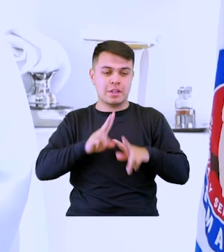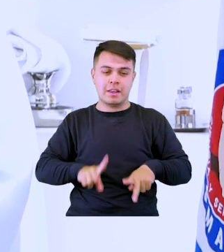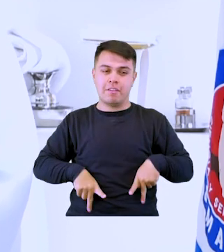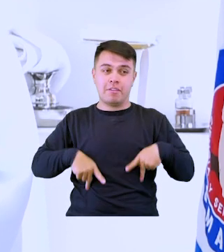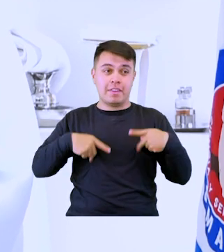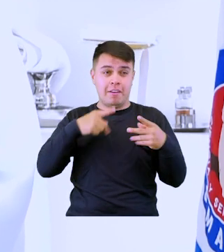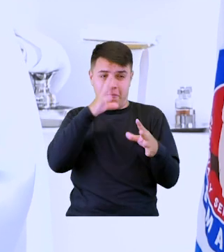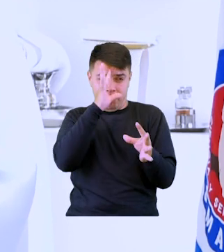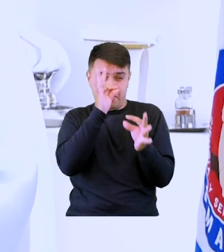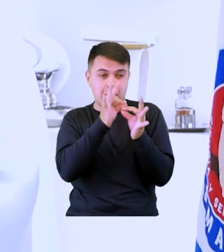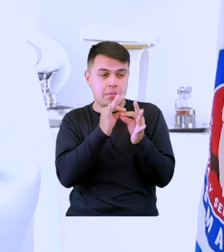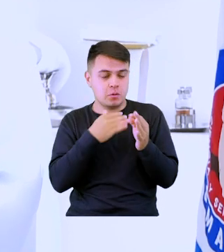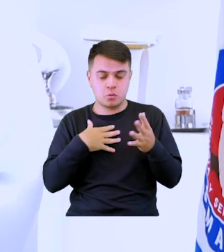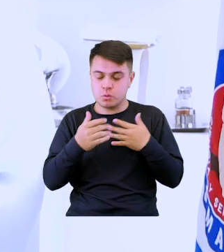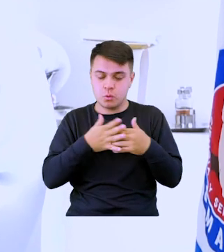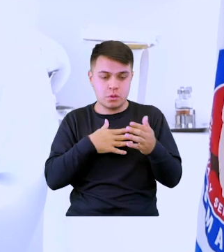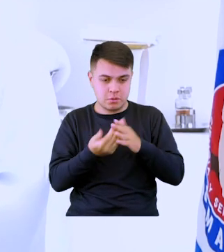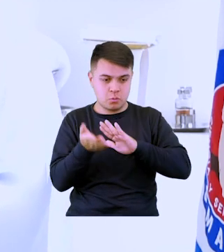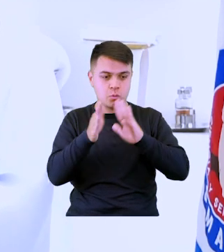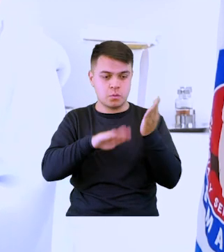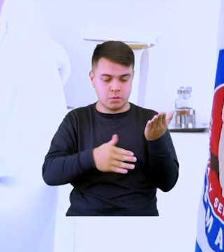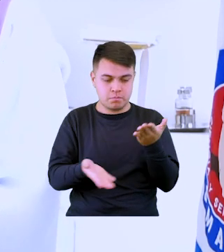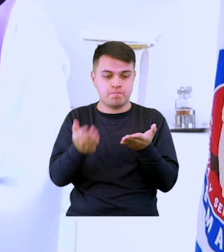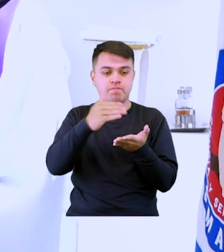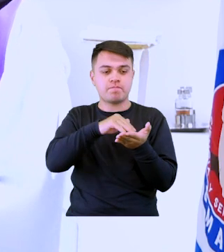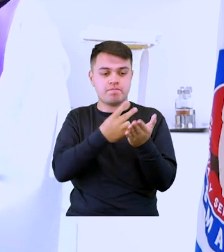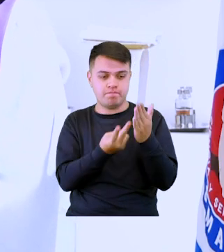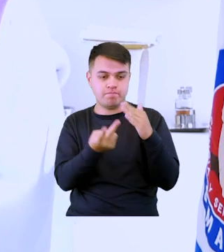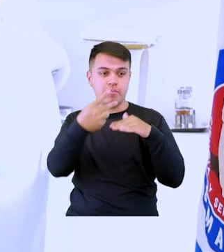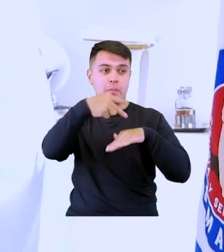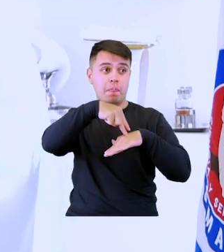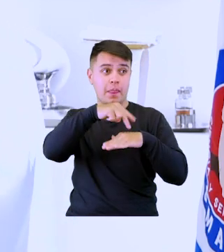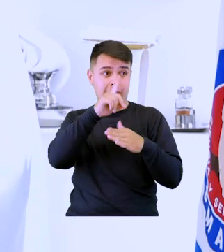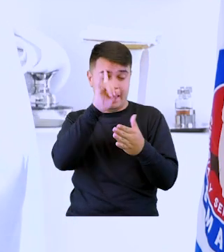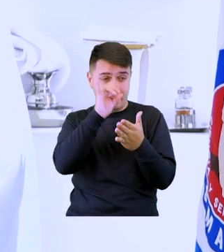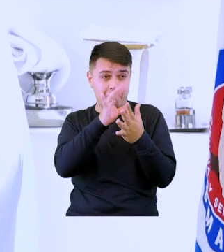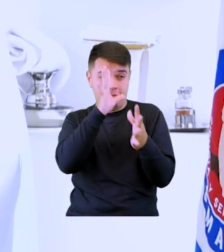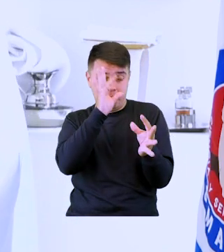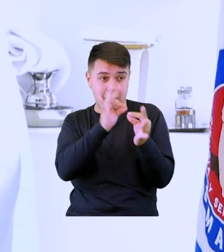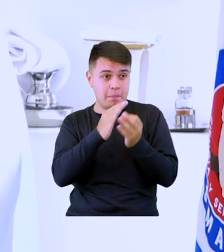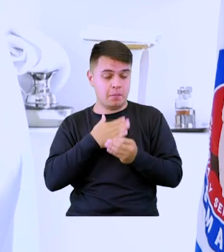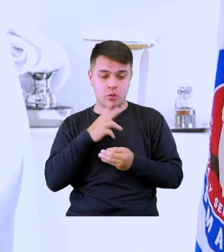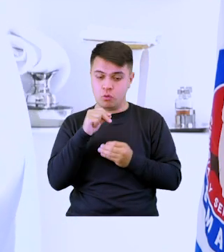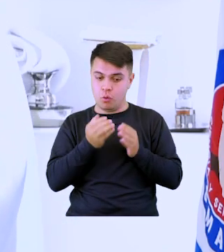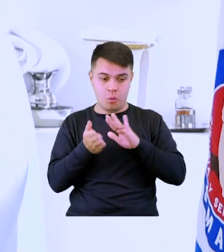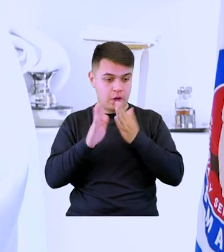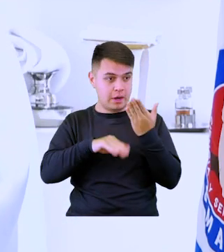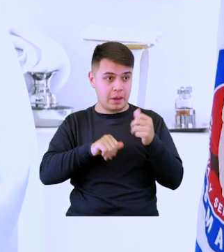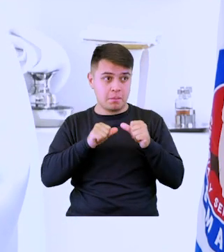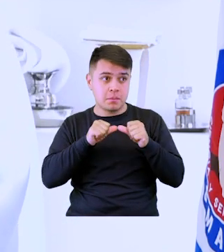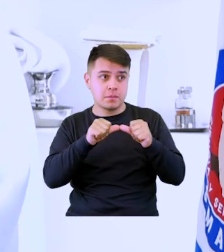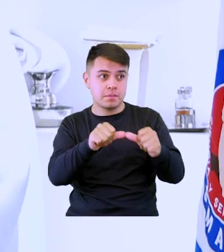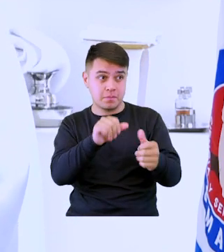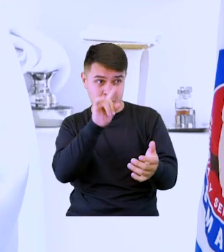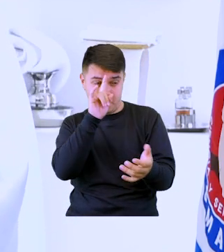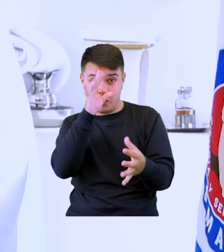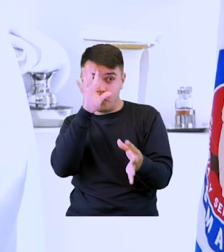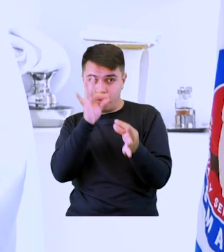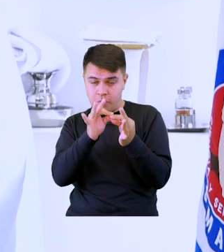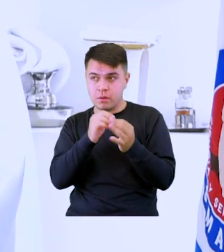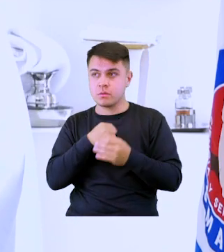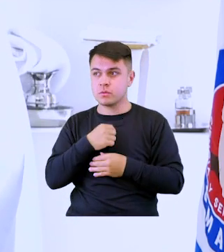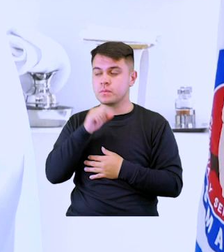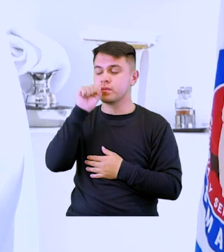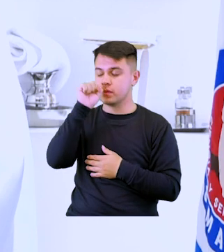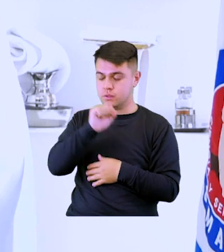El que cree en mí, aunque haya muerto, vivirá. El que está vivo y cree en mí no morirá para siempre. ¿Crees esto? Ella le